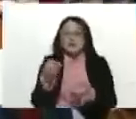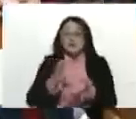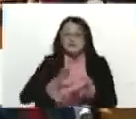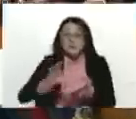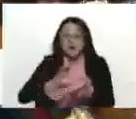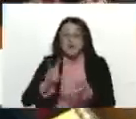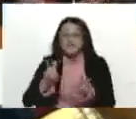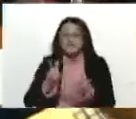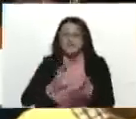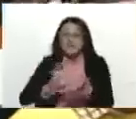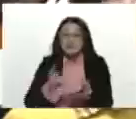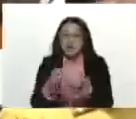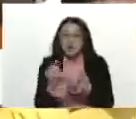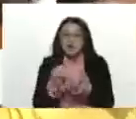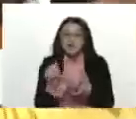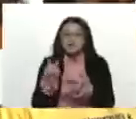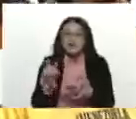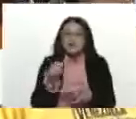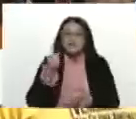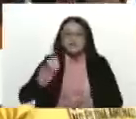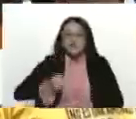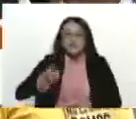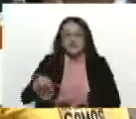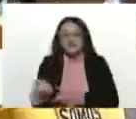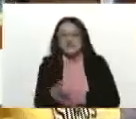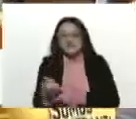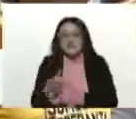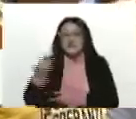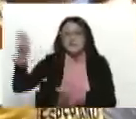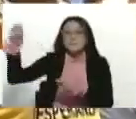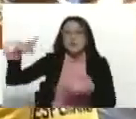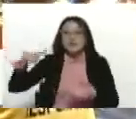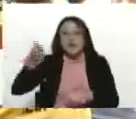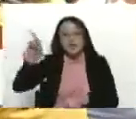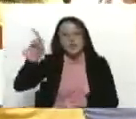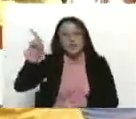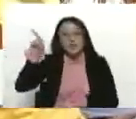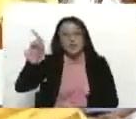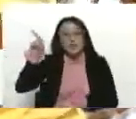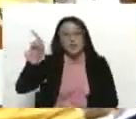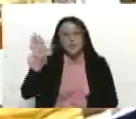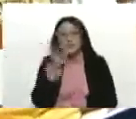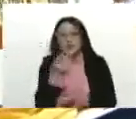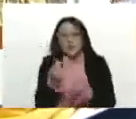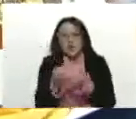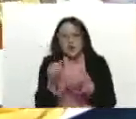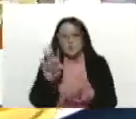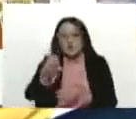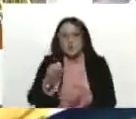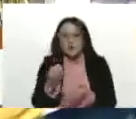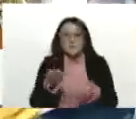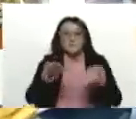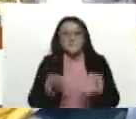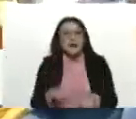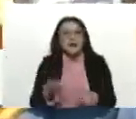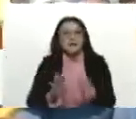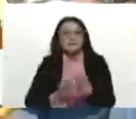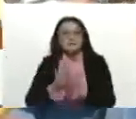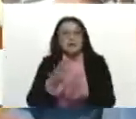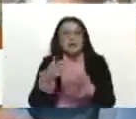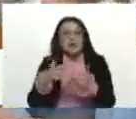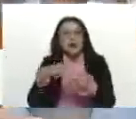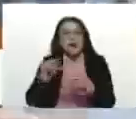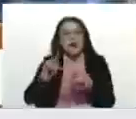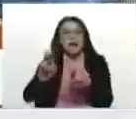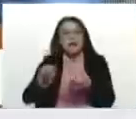esa agricultura requiere fertilizantes muchas veces importados para producir y cuando ya no hay divisa para comprar eso para el crecimiento de agricultura para el crecimiento